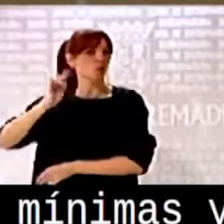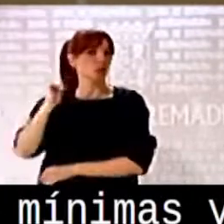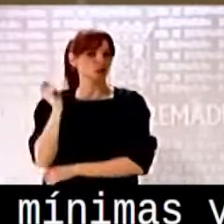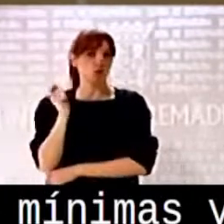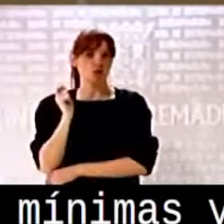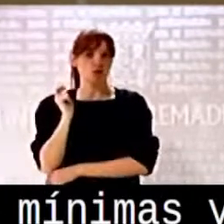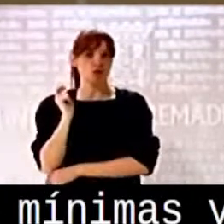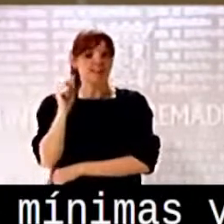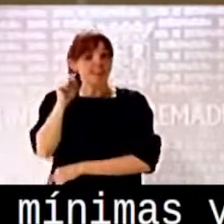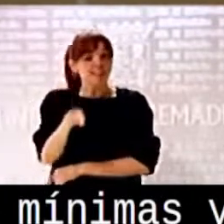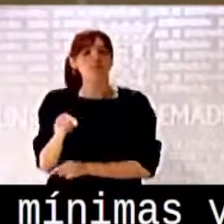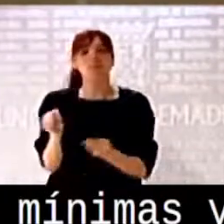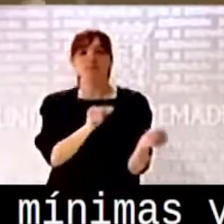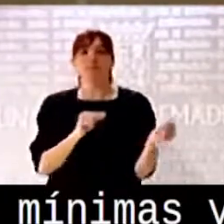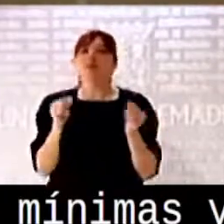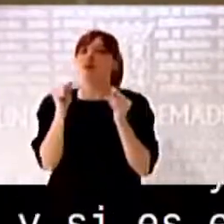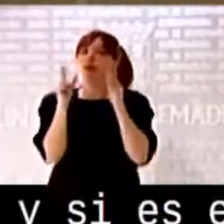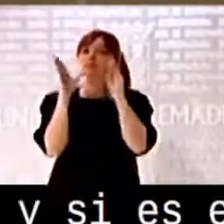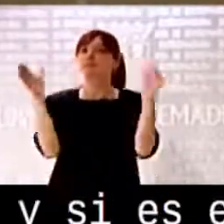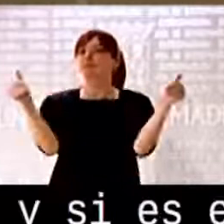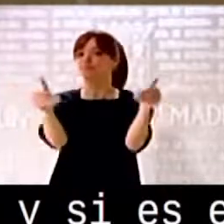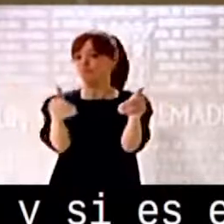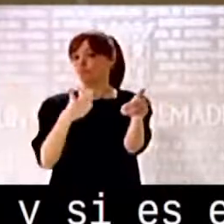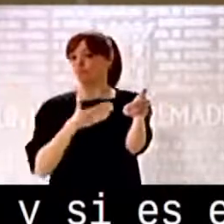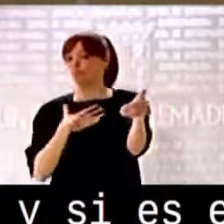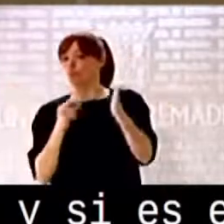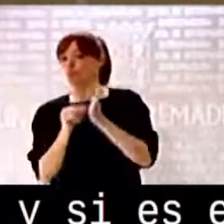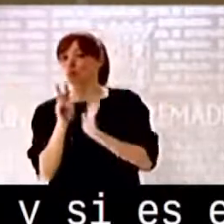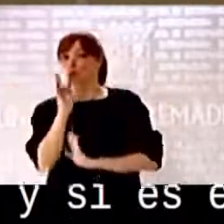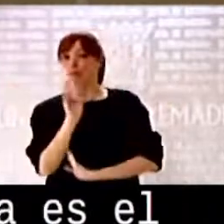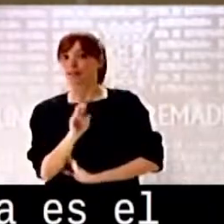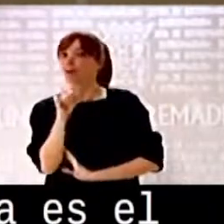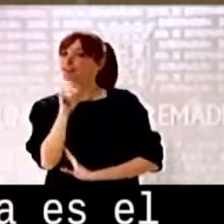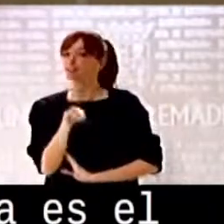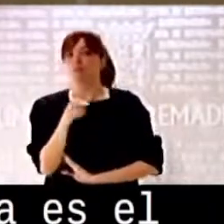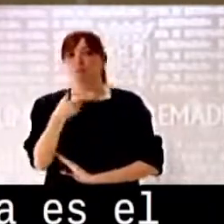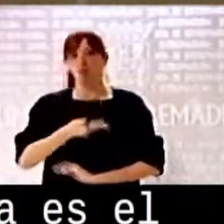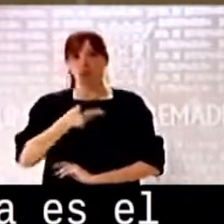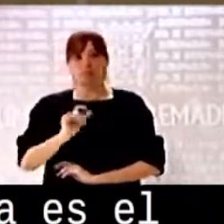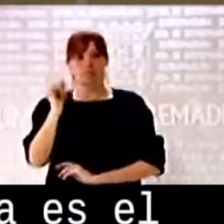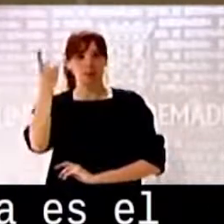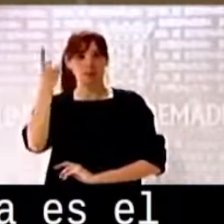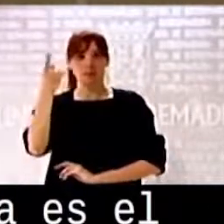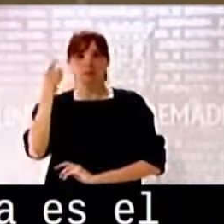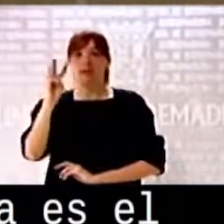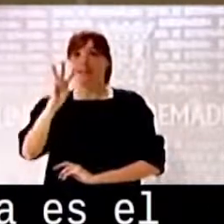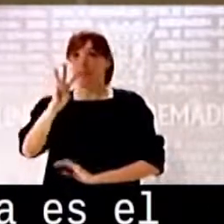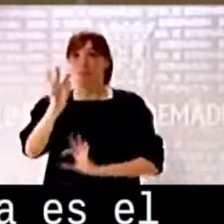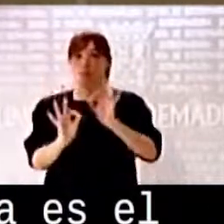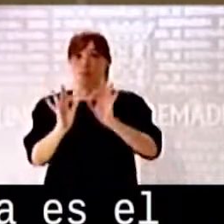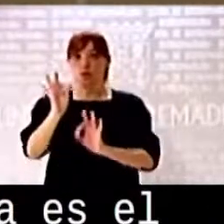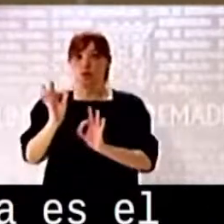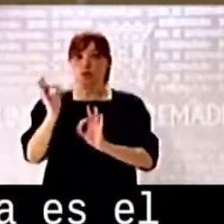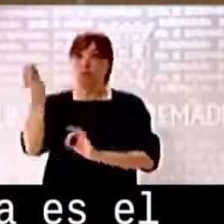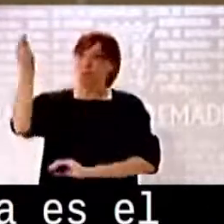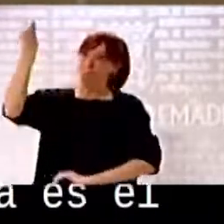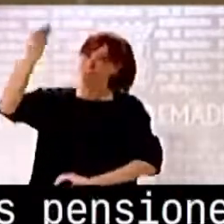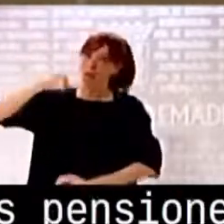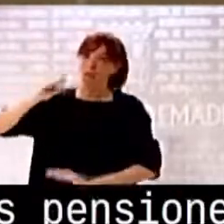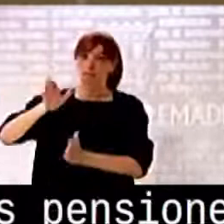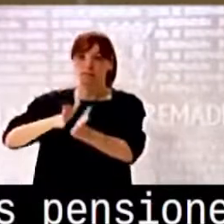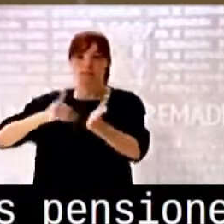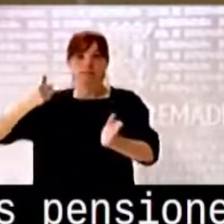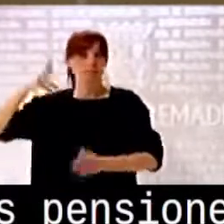Ese es el debate. Desde nuestro punto de vista, ese es el debate, de que el 3% de subida a las pensiones